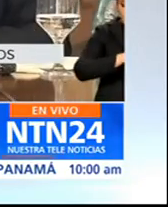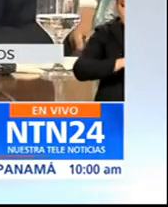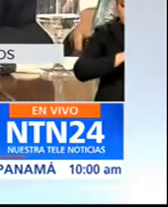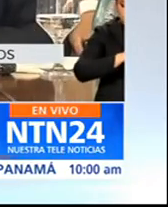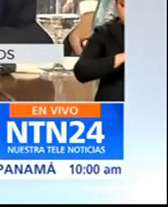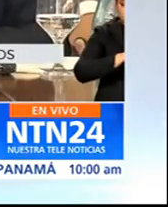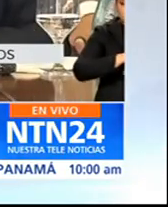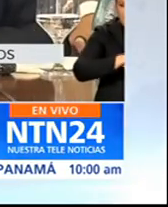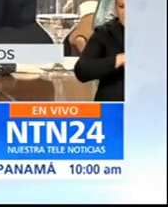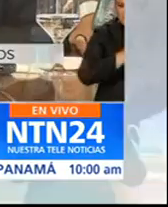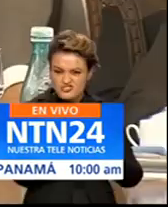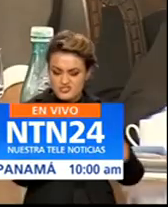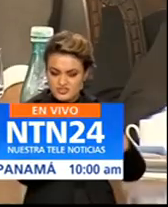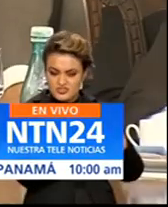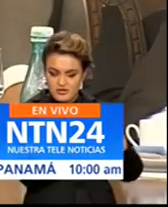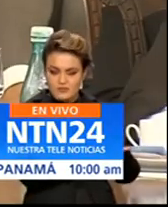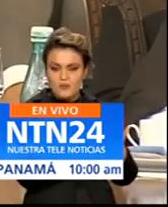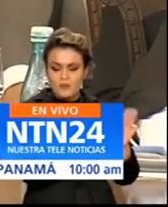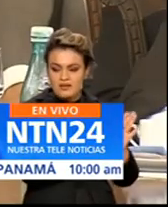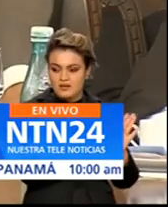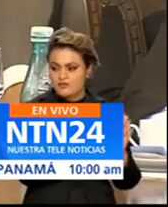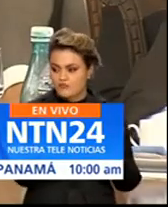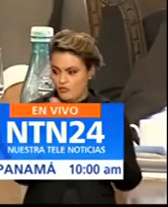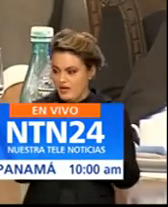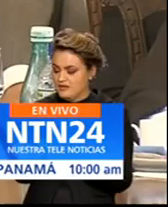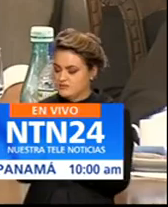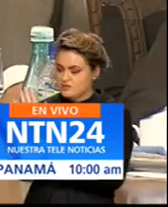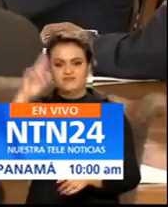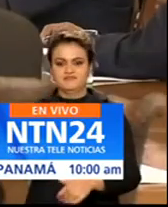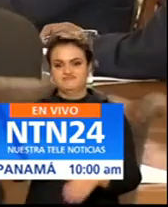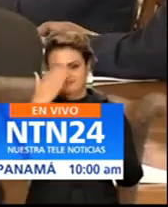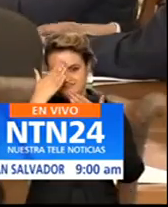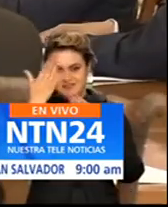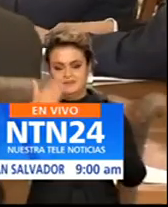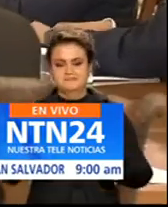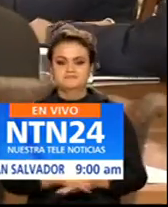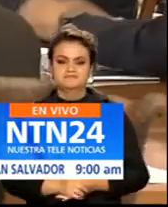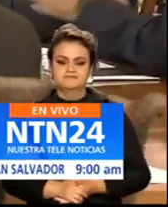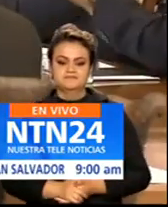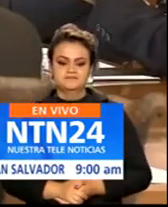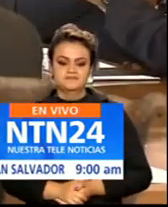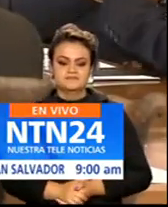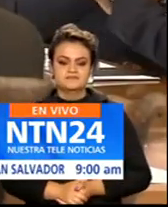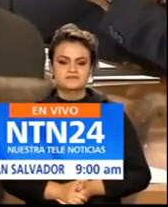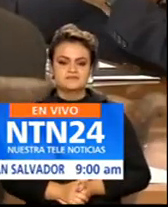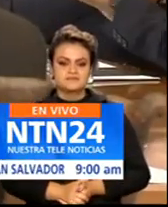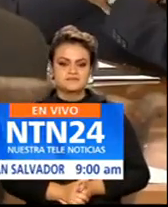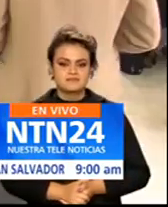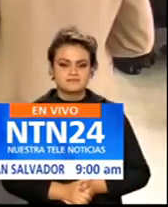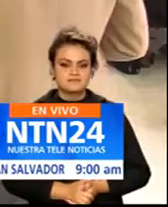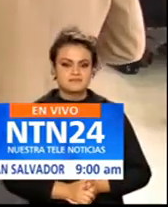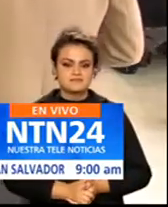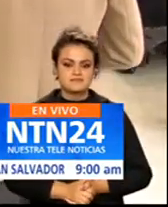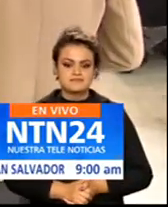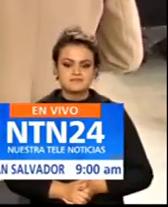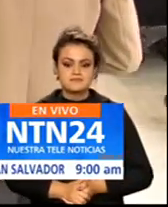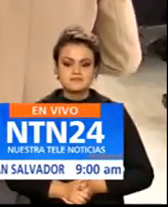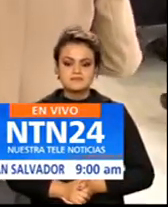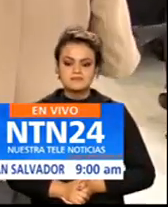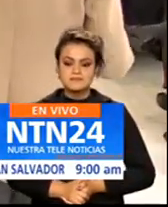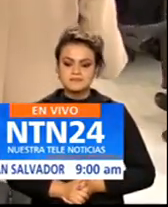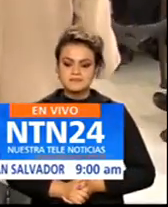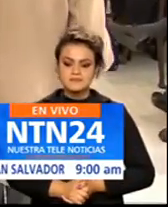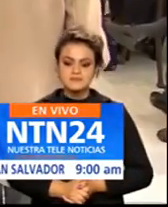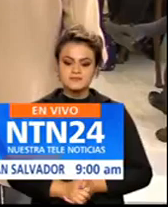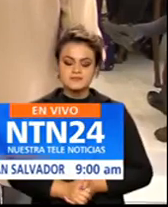Silva el encuentro tiene como objetivo según el gobierno brasileño reactivar la integración de una región con notables quiebres